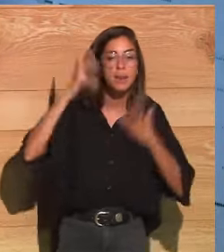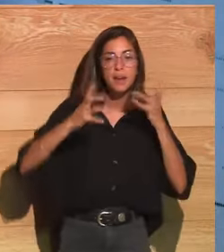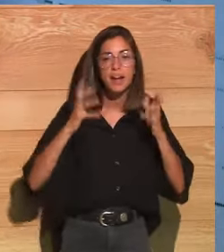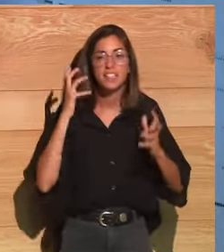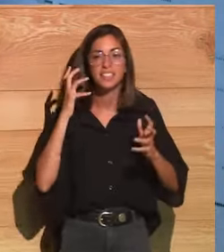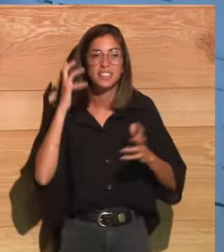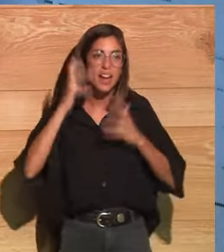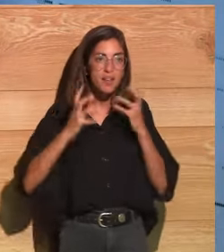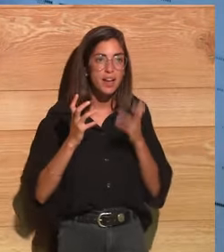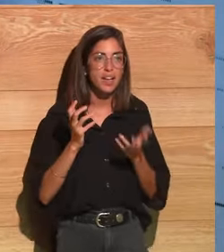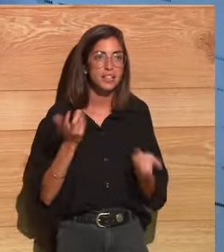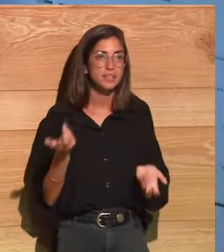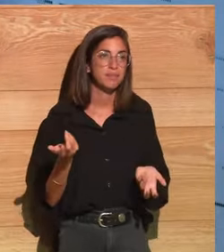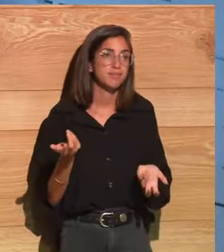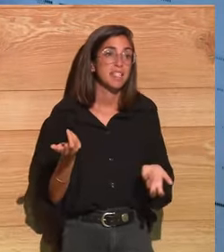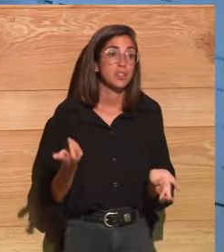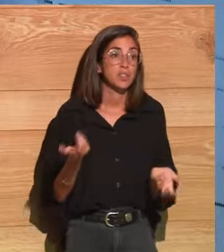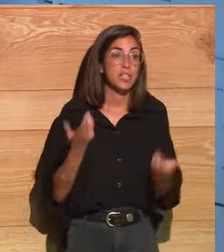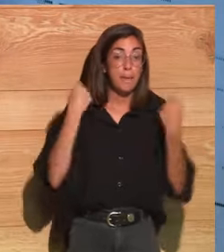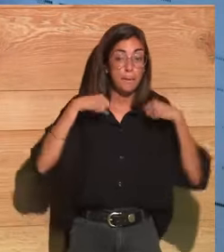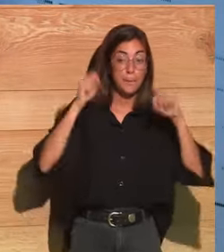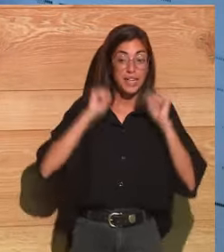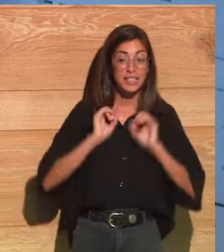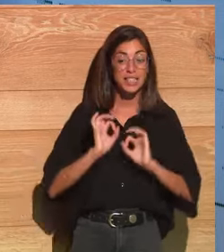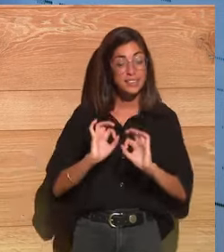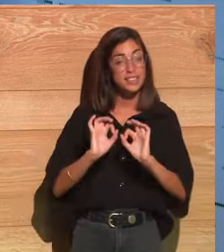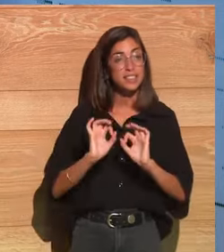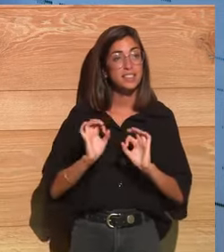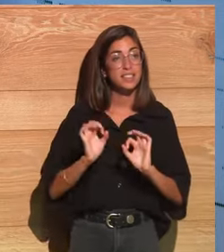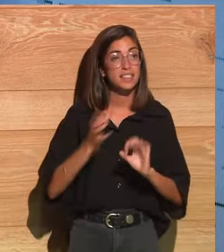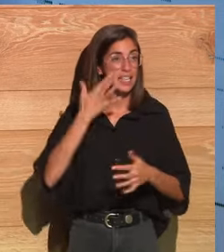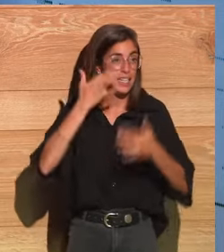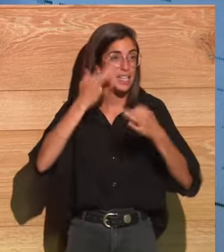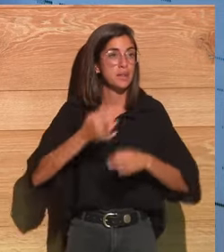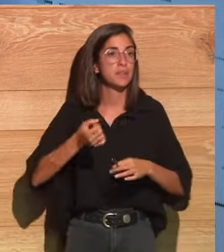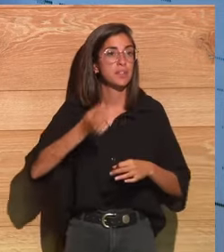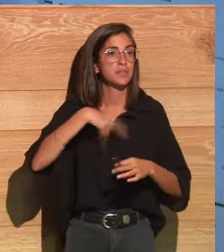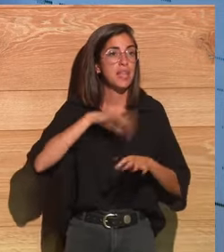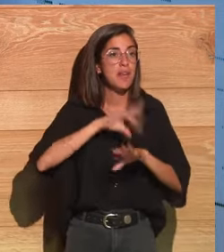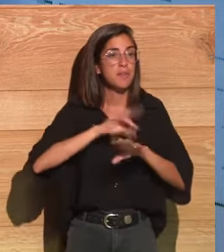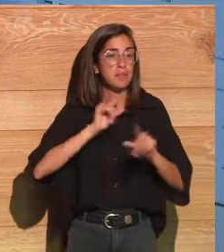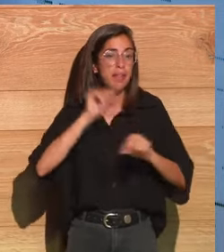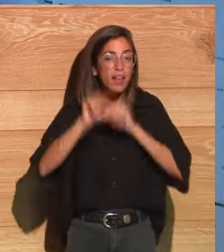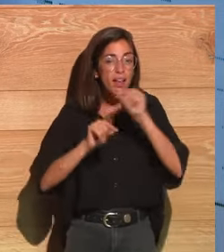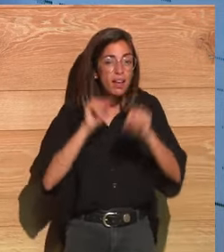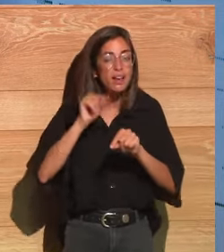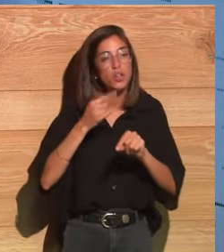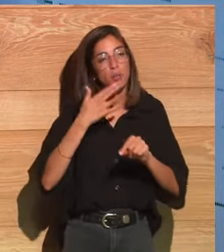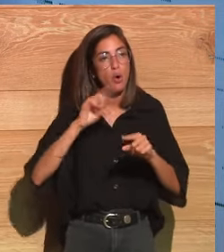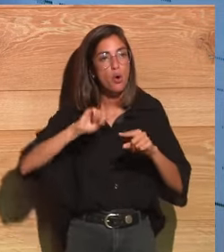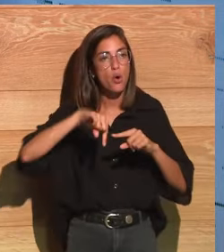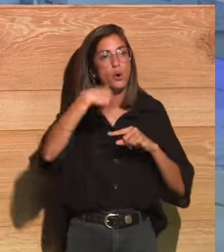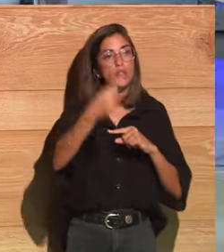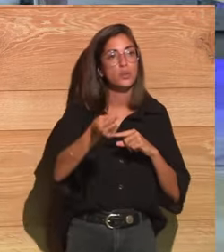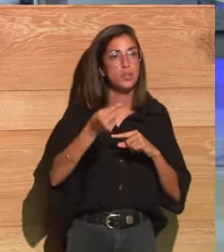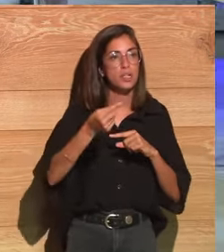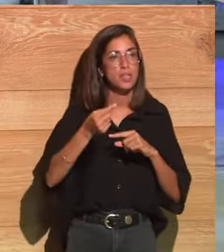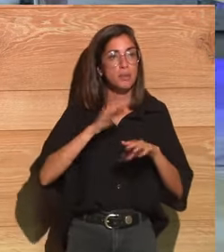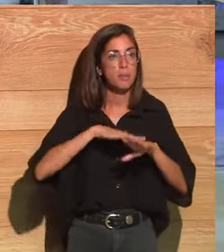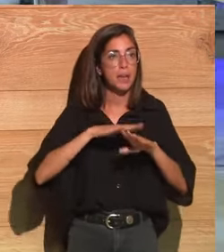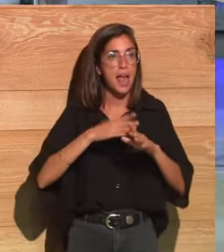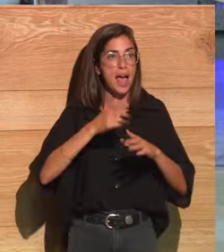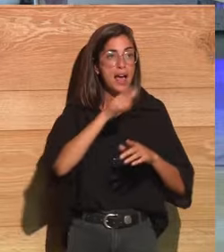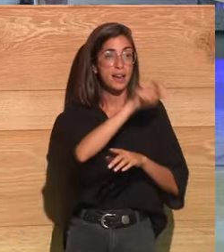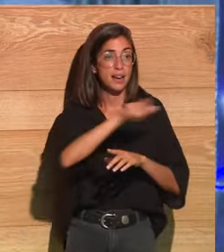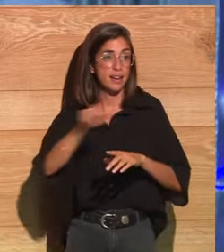podían estar contaminados. No, entonces estas prácticas, realmente podemos decir que estas enfermedades infecciosas son un poco como la consecuencia de la eclosión de la